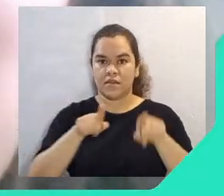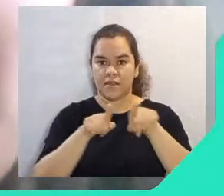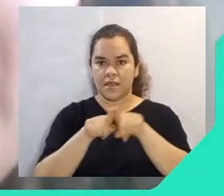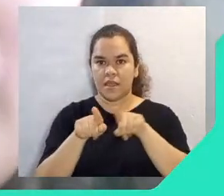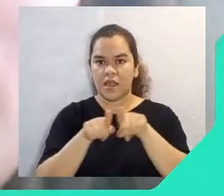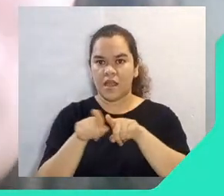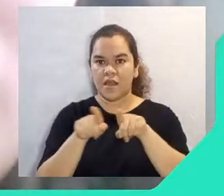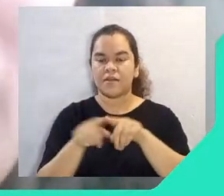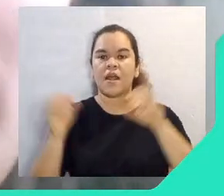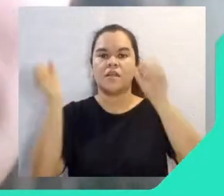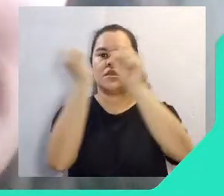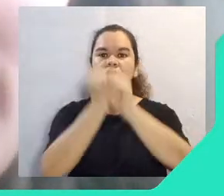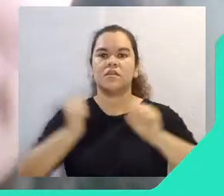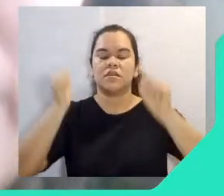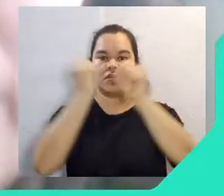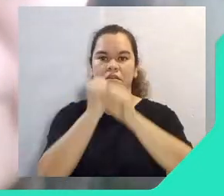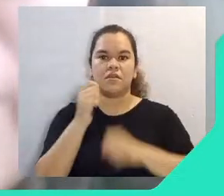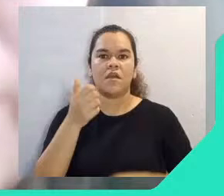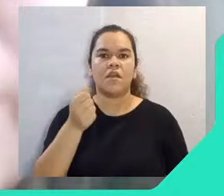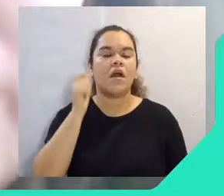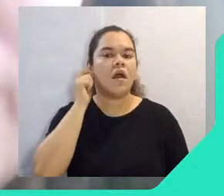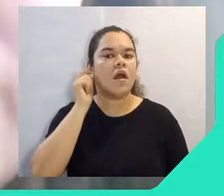agrimensura. ¿Se me escucha bien?